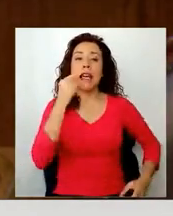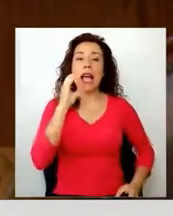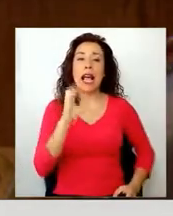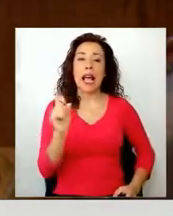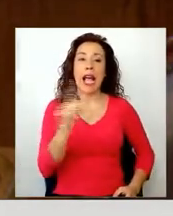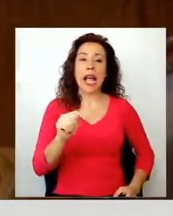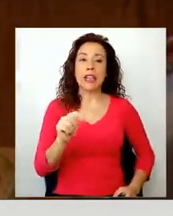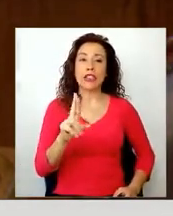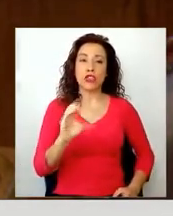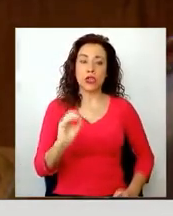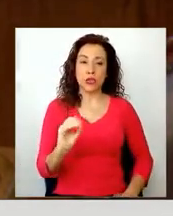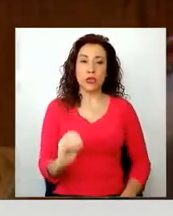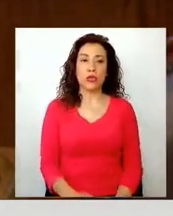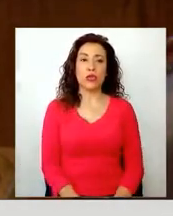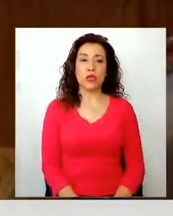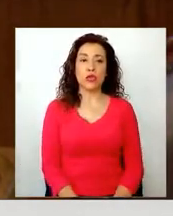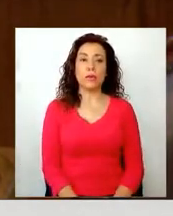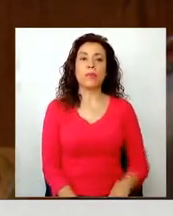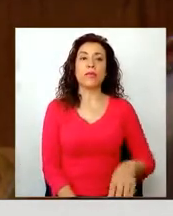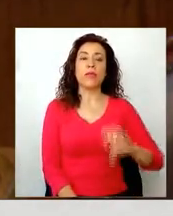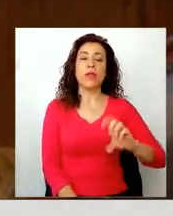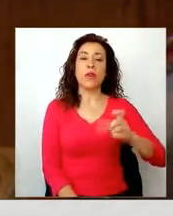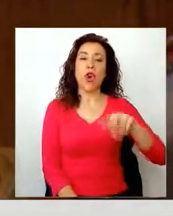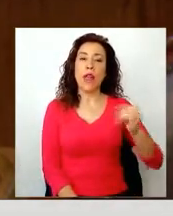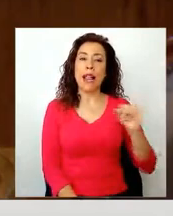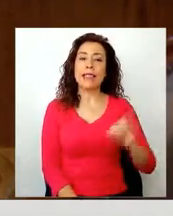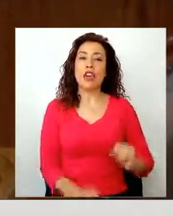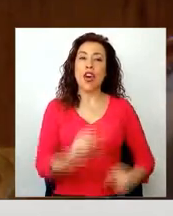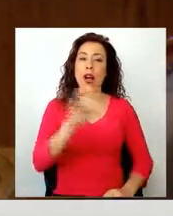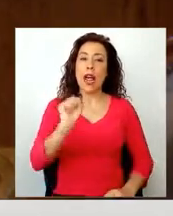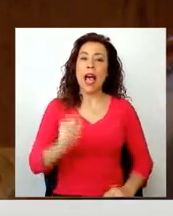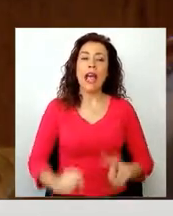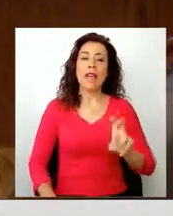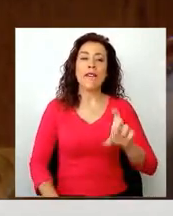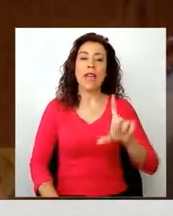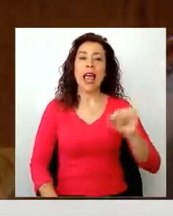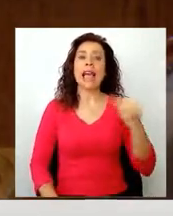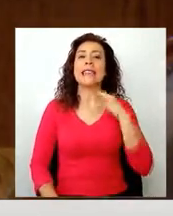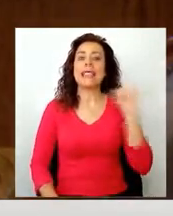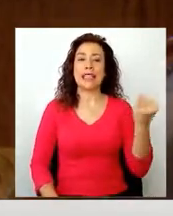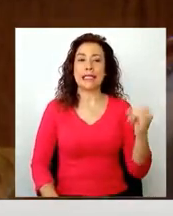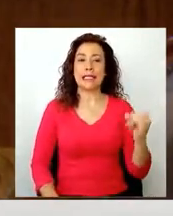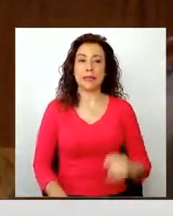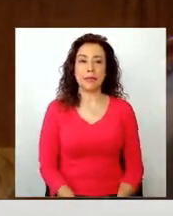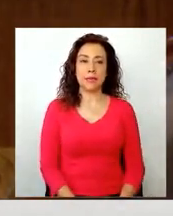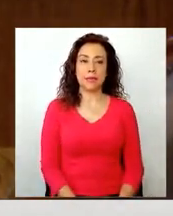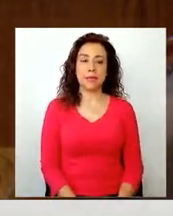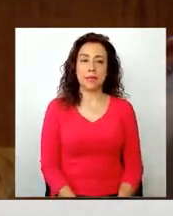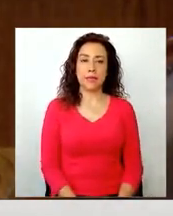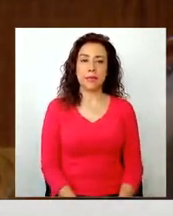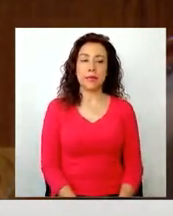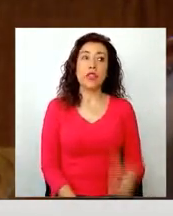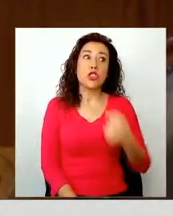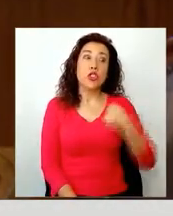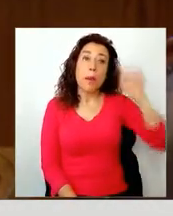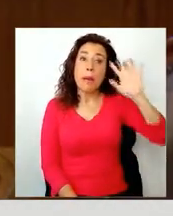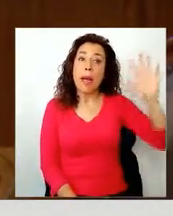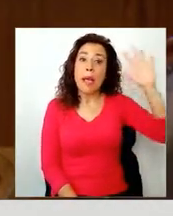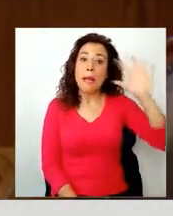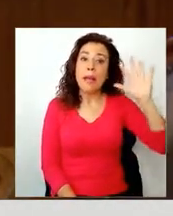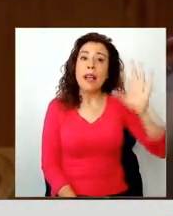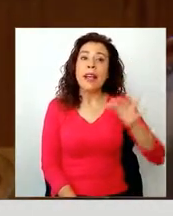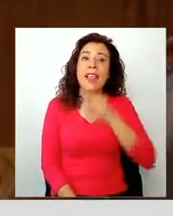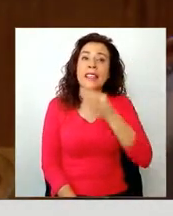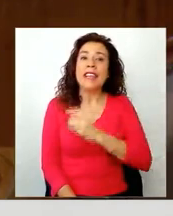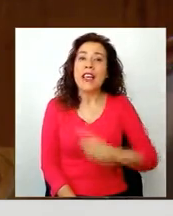Francisco iguren Correa y Esteban Velázquez Núñez me imagino dice donde habla el diputado Raúl